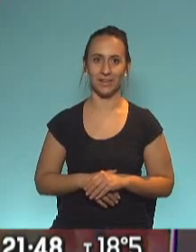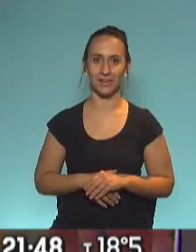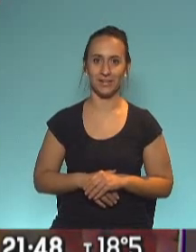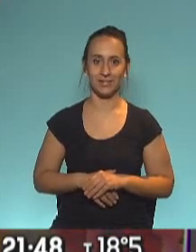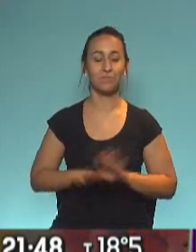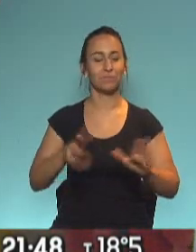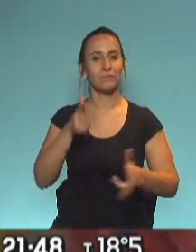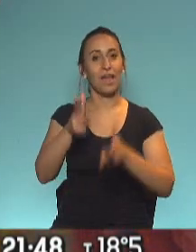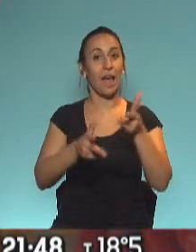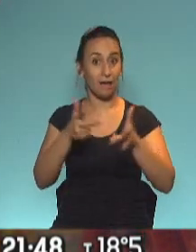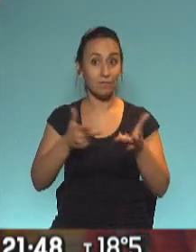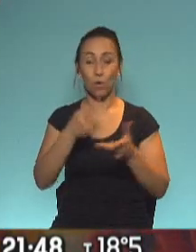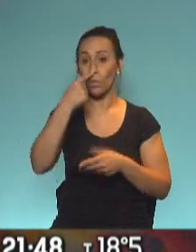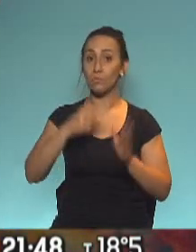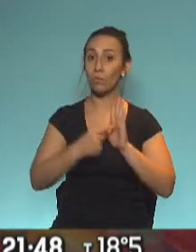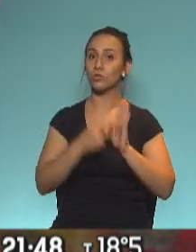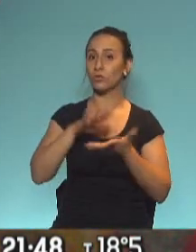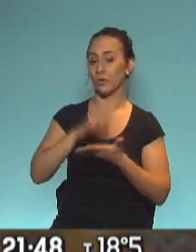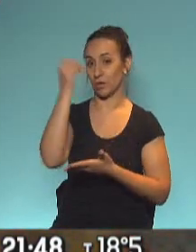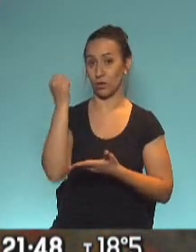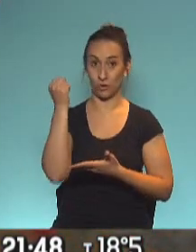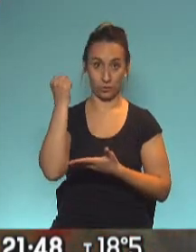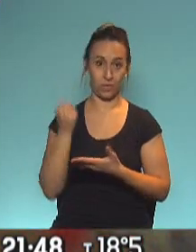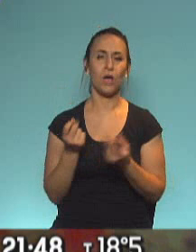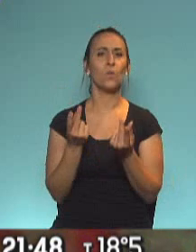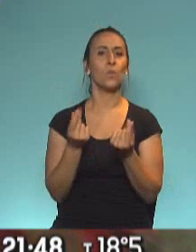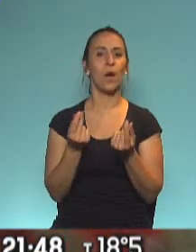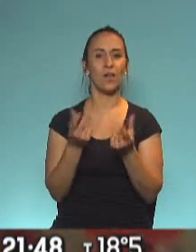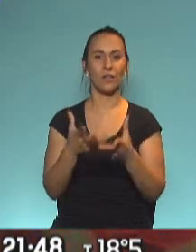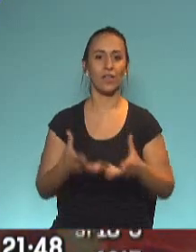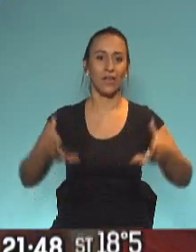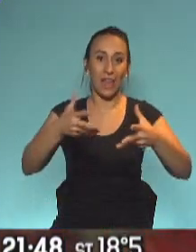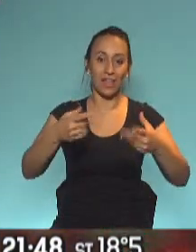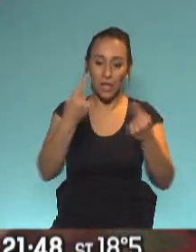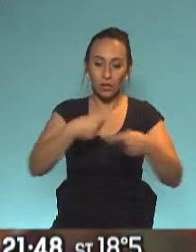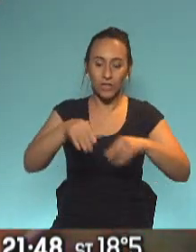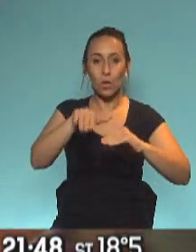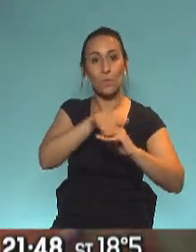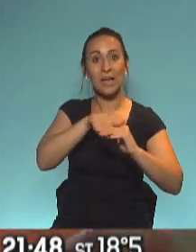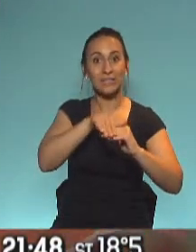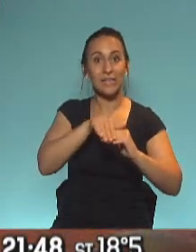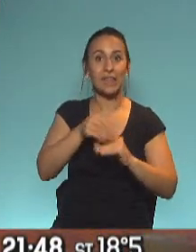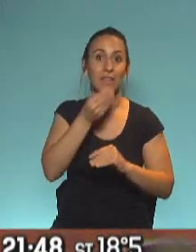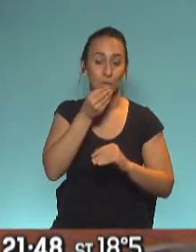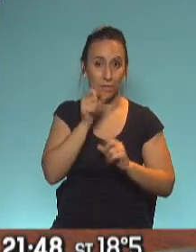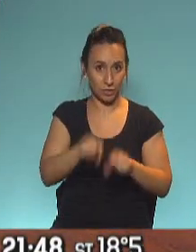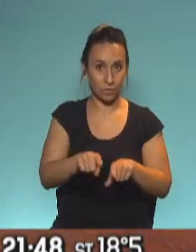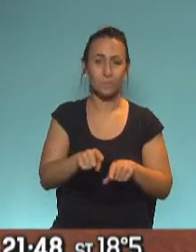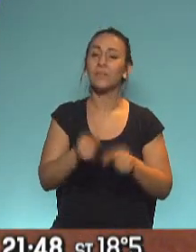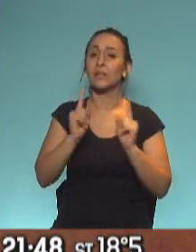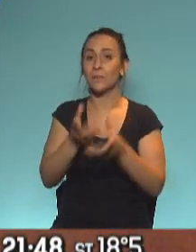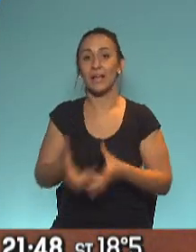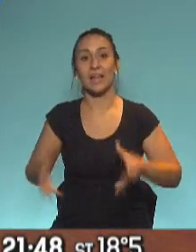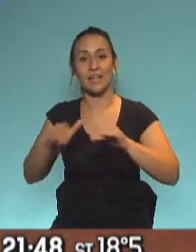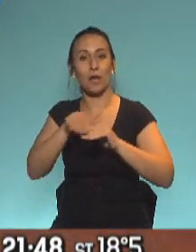Y vamos ahora con el último dato económico del día, que tiene que ver con el valor de la canasta básica alimentaria y la canasta básica total,